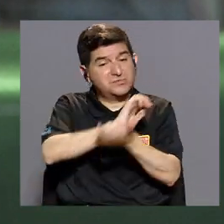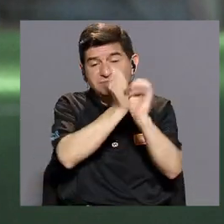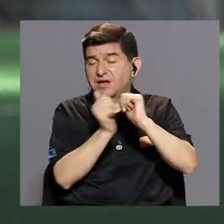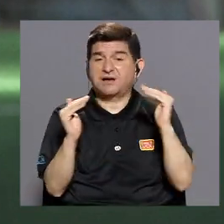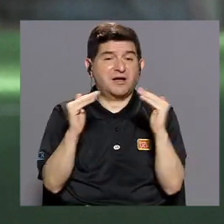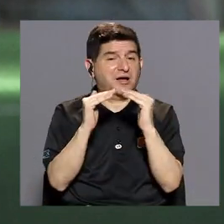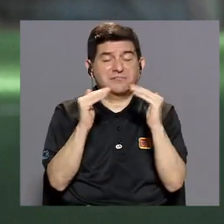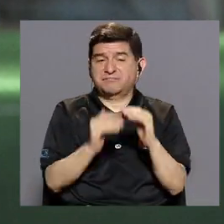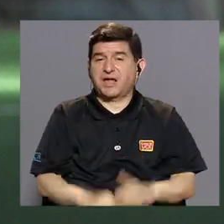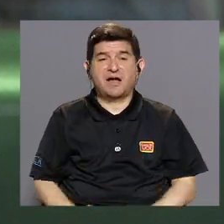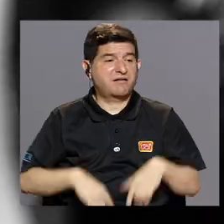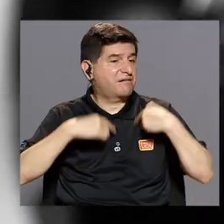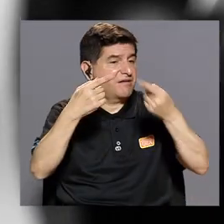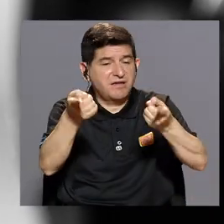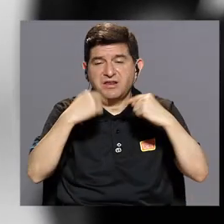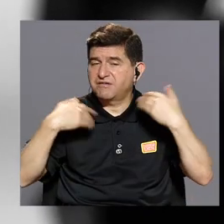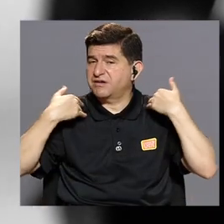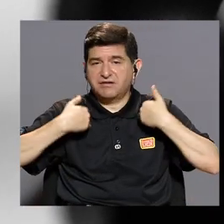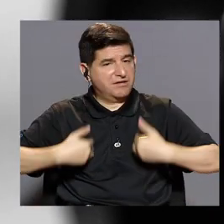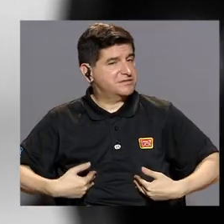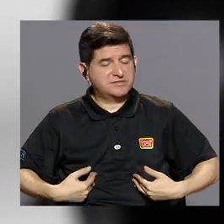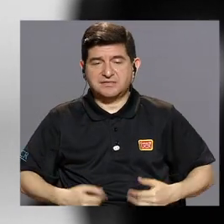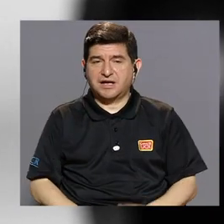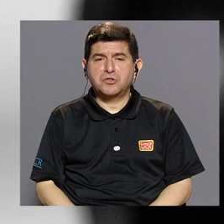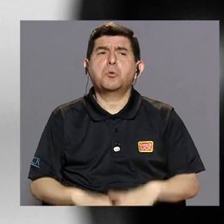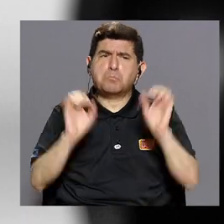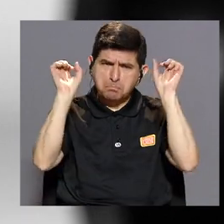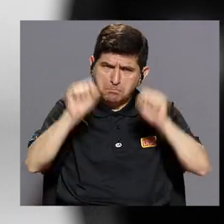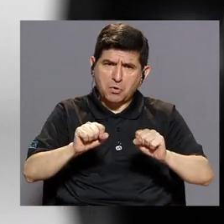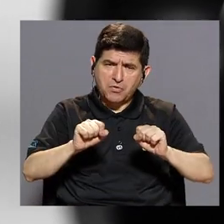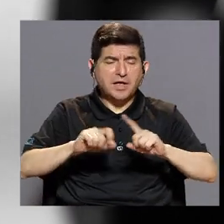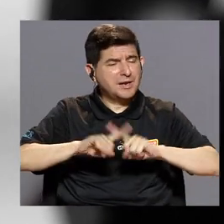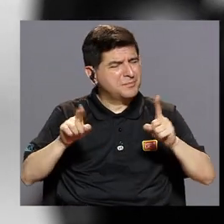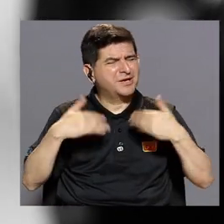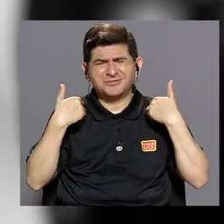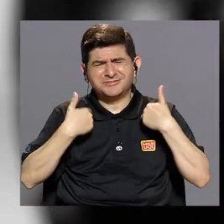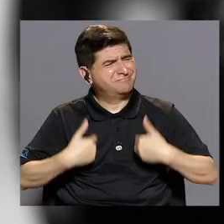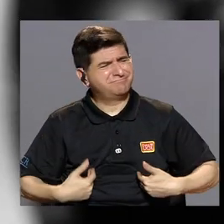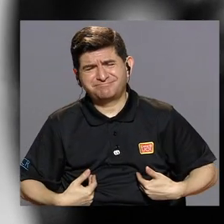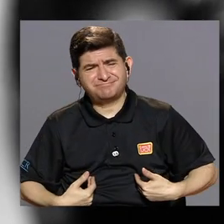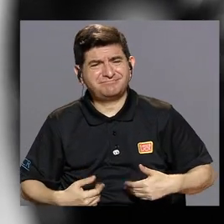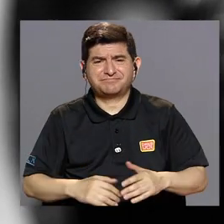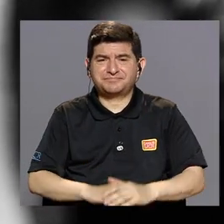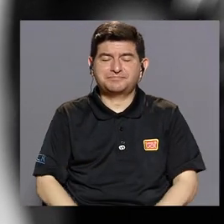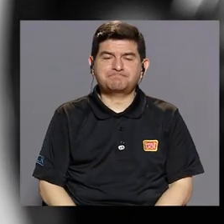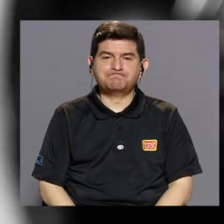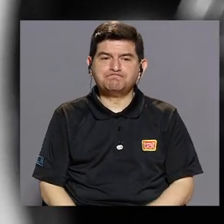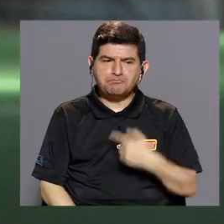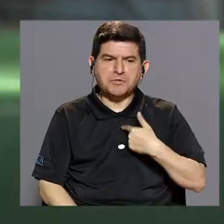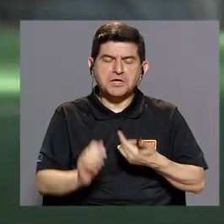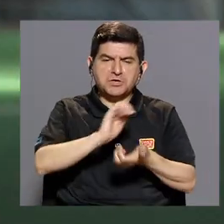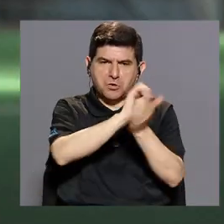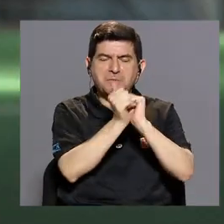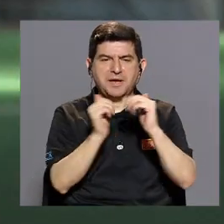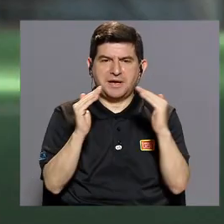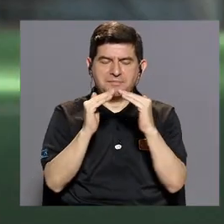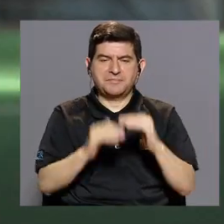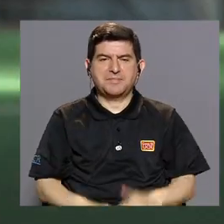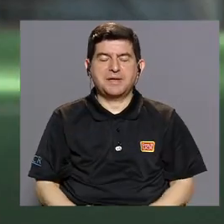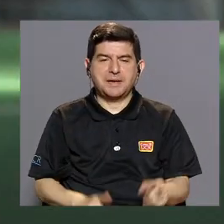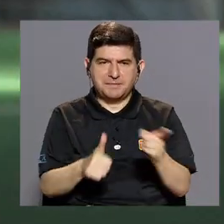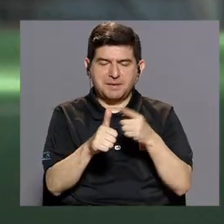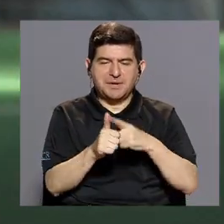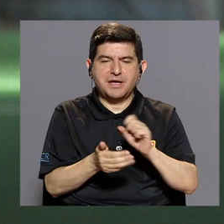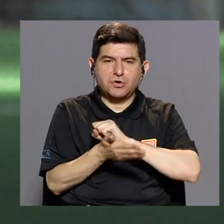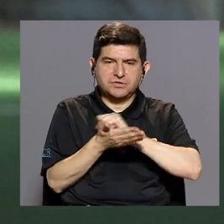O sea, no había manera, viajar era muy cansado. Se podía, pero era muy cansado. Y me pasé, empecé viviendo